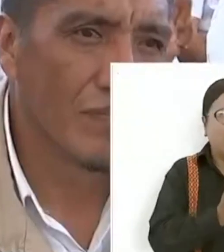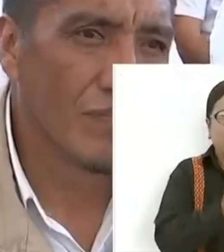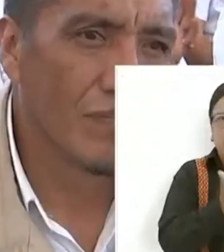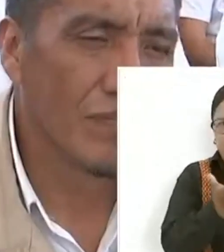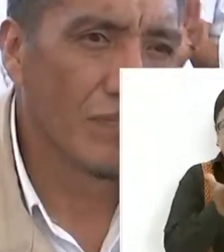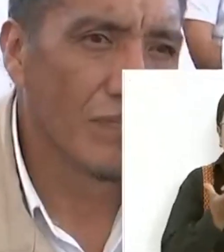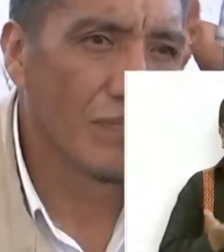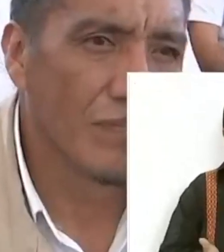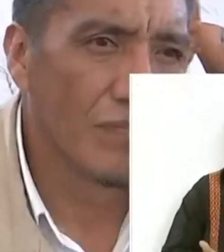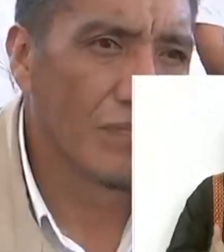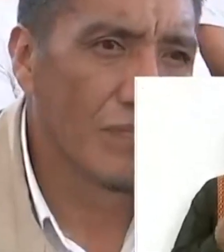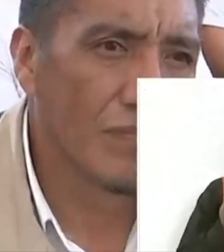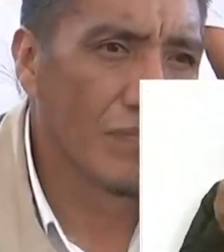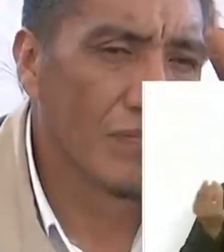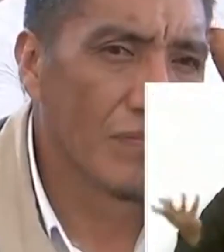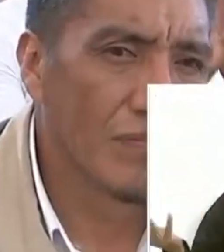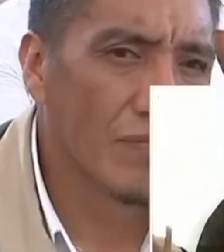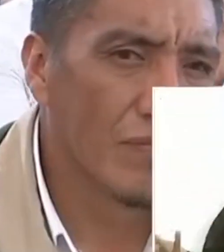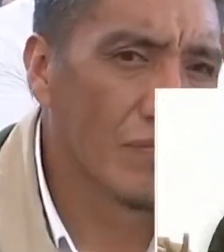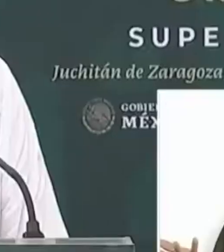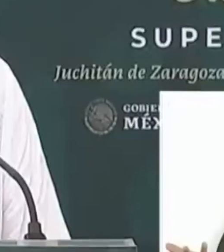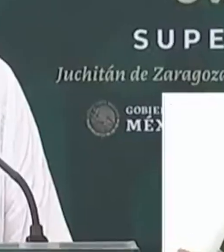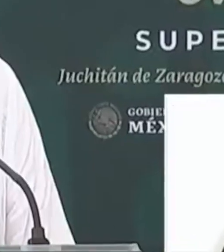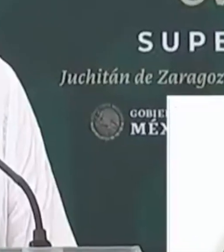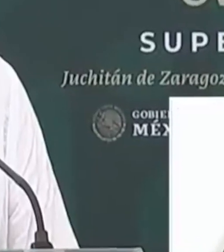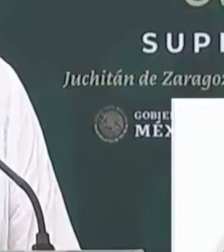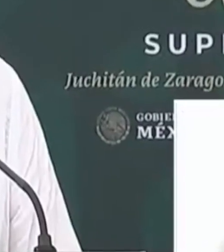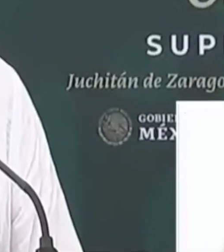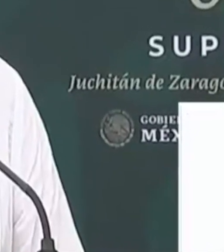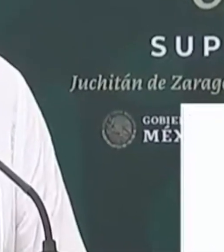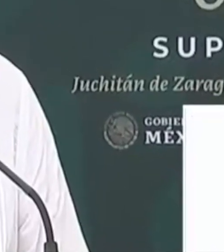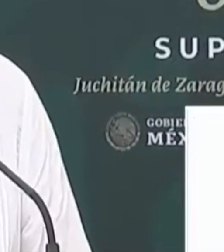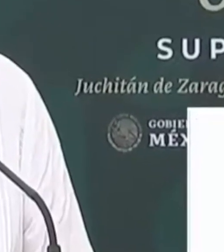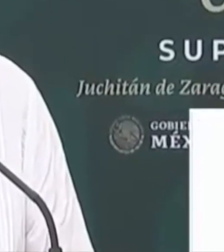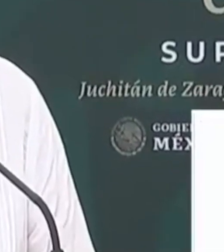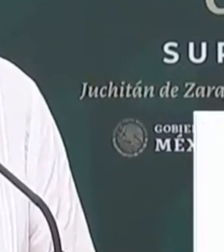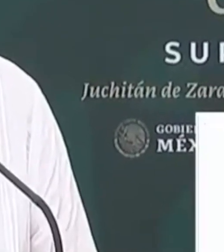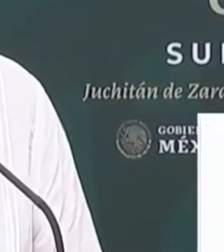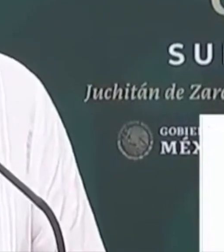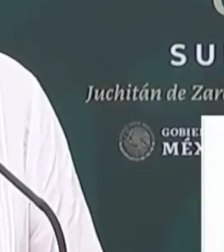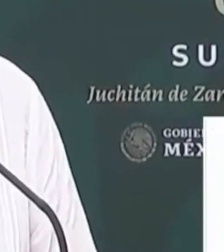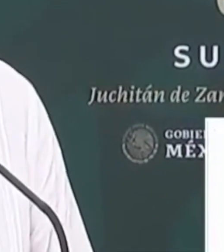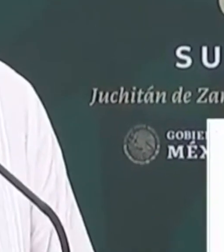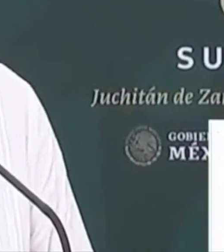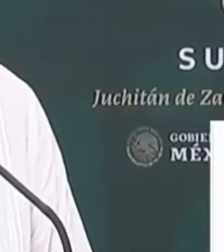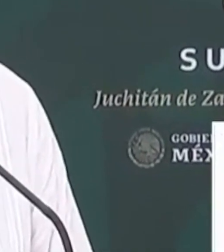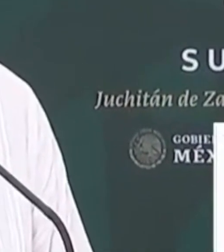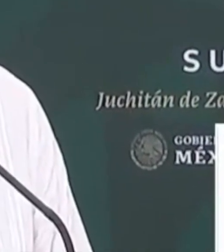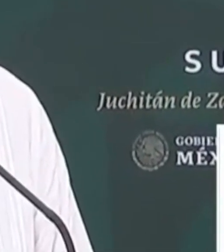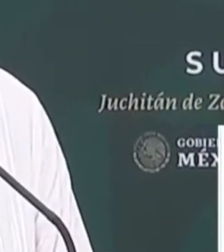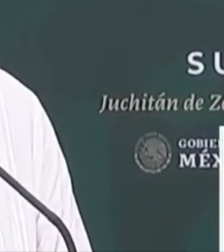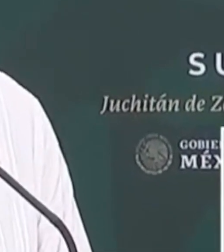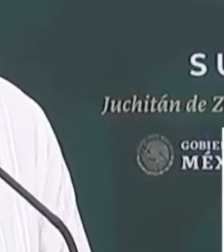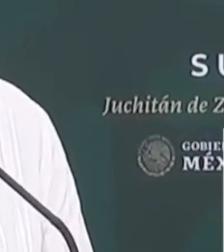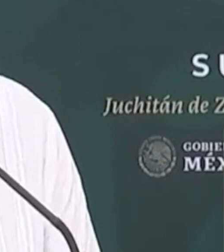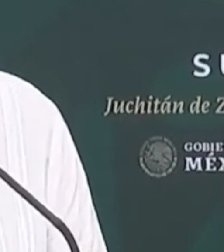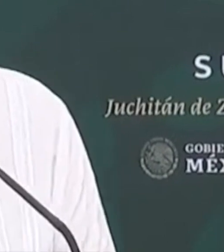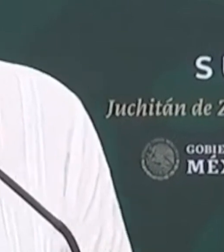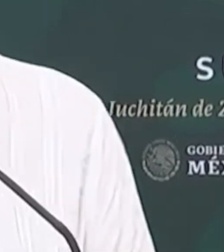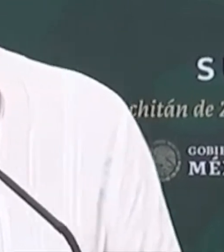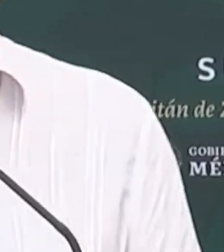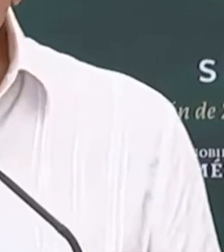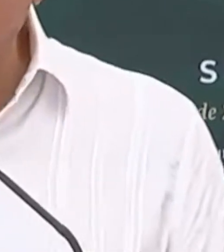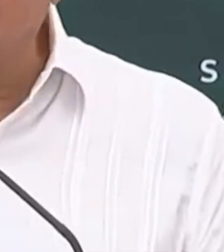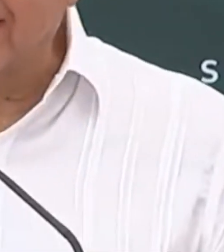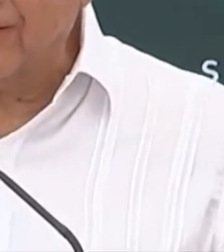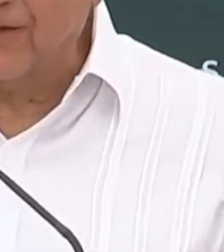que hizo el presidente López Obrador apenas el 15 de abril pasado es de superarlo, pero se enfrenta a una gran pared,